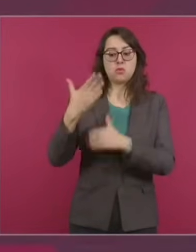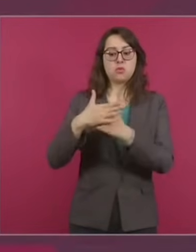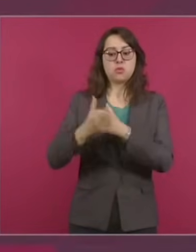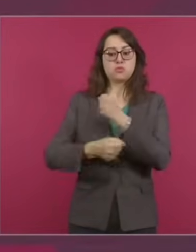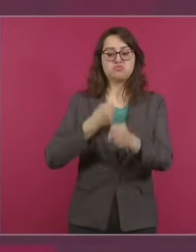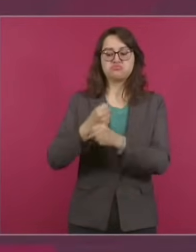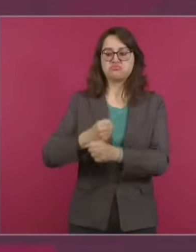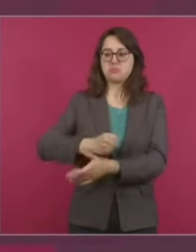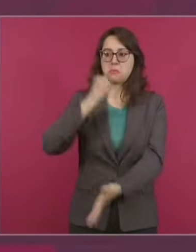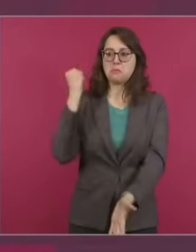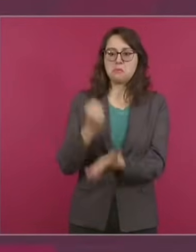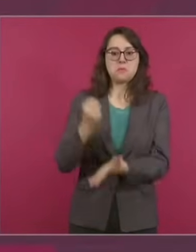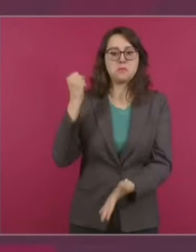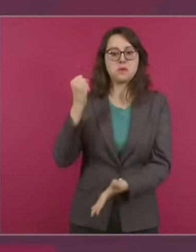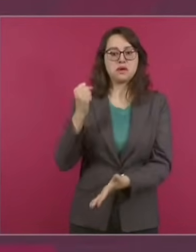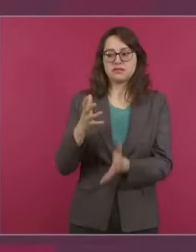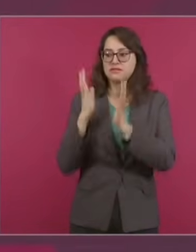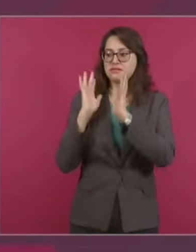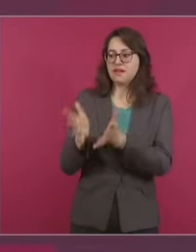contentísimo,